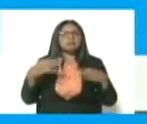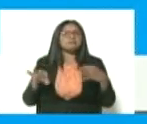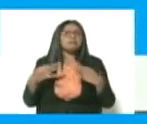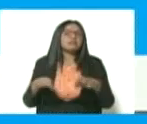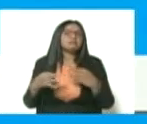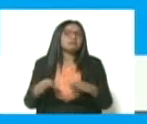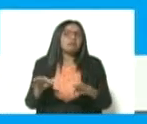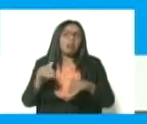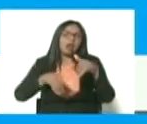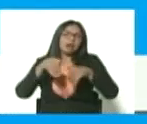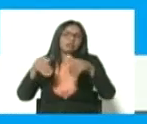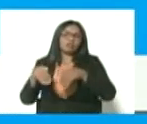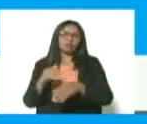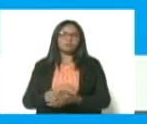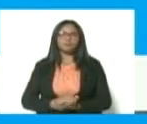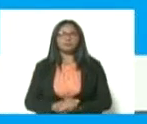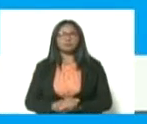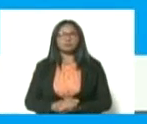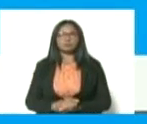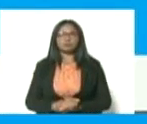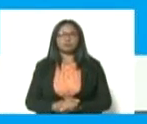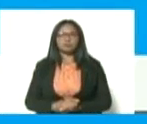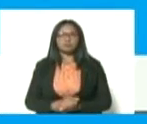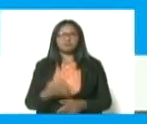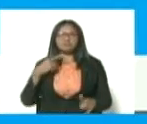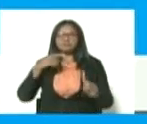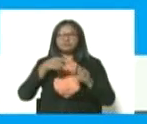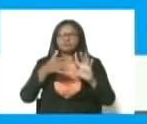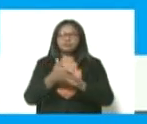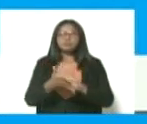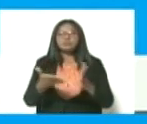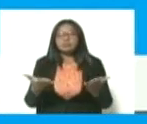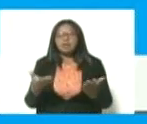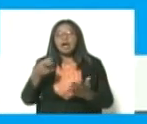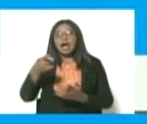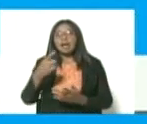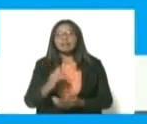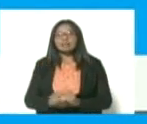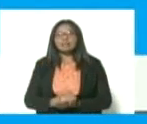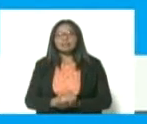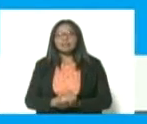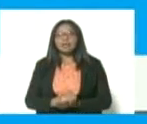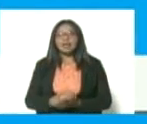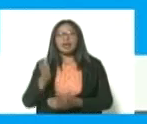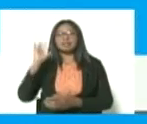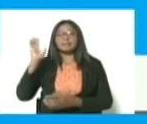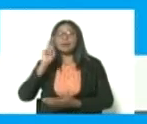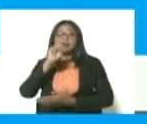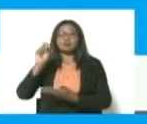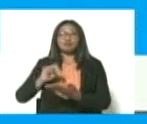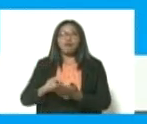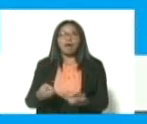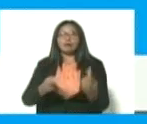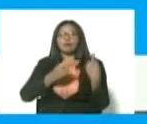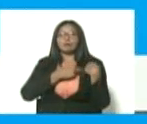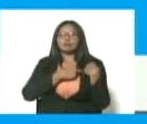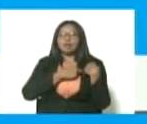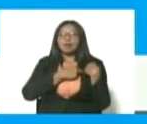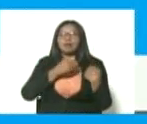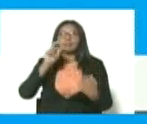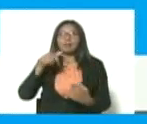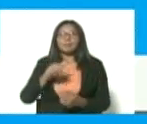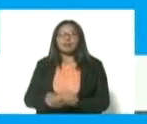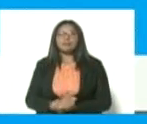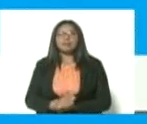sencilla. Esa decisión correspondería al Parlamento Nacional, a la Asamblea Nacional y al